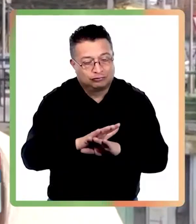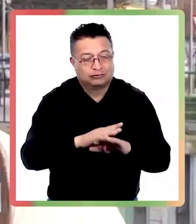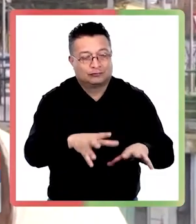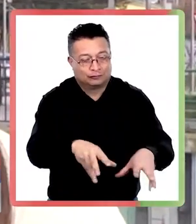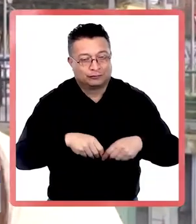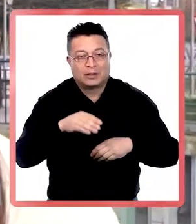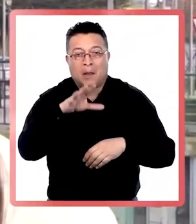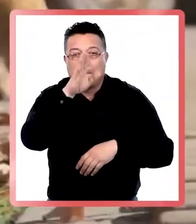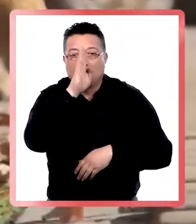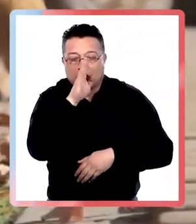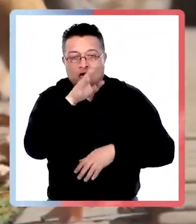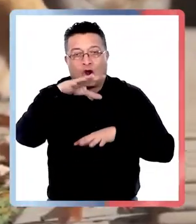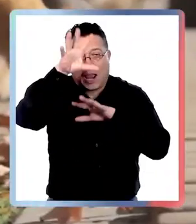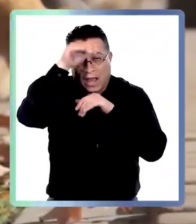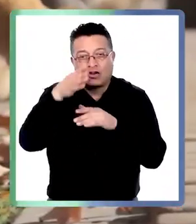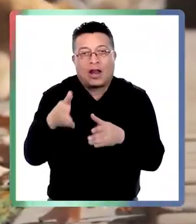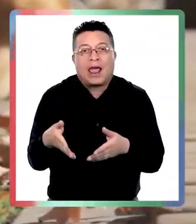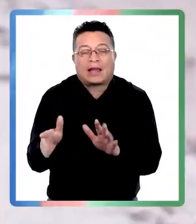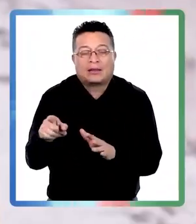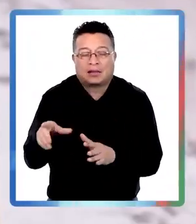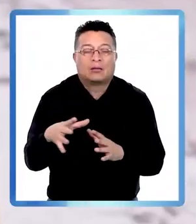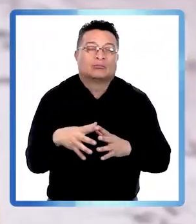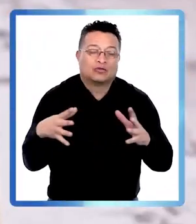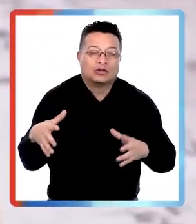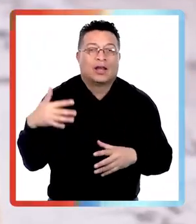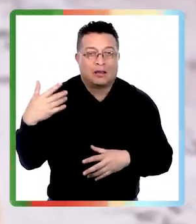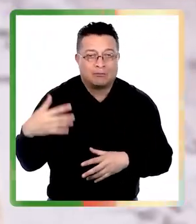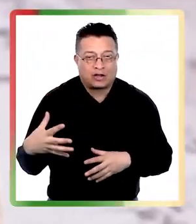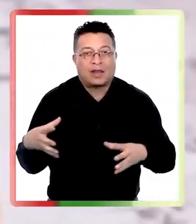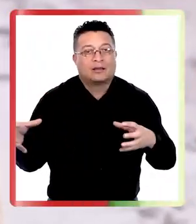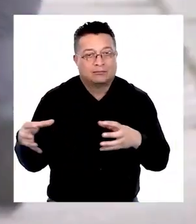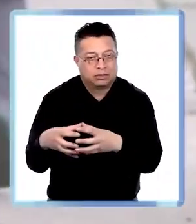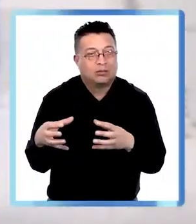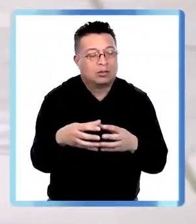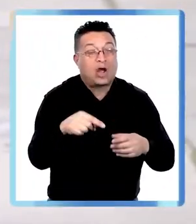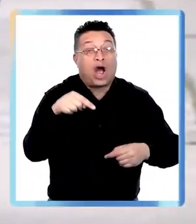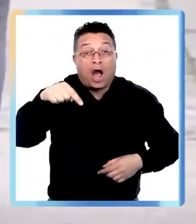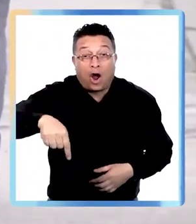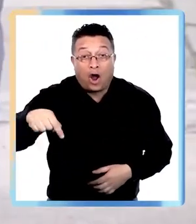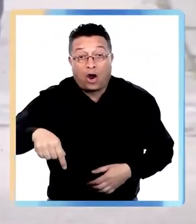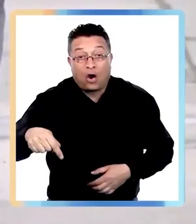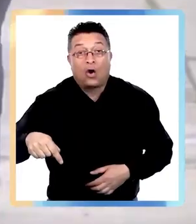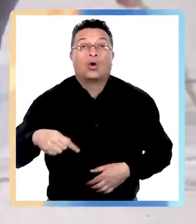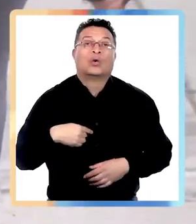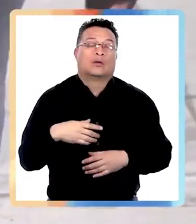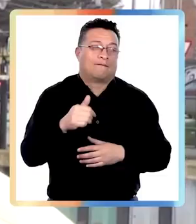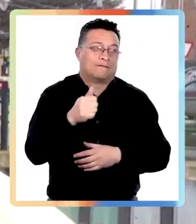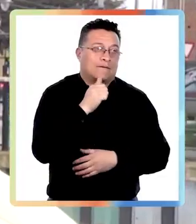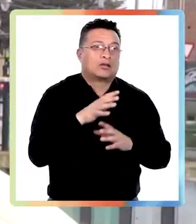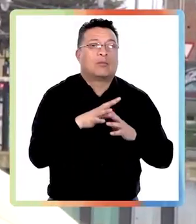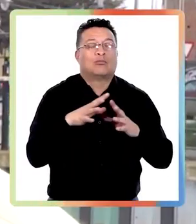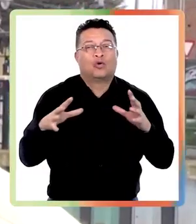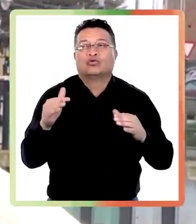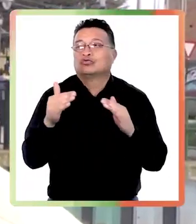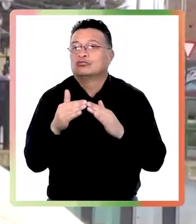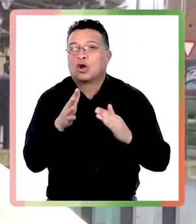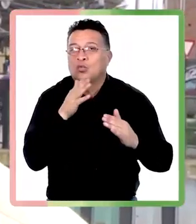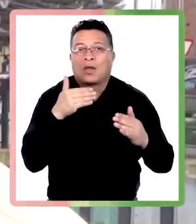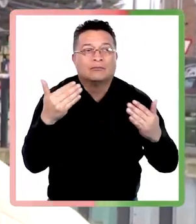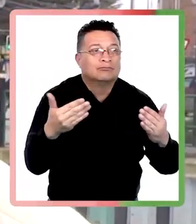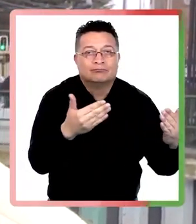para rescatar perros, gatos también de la calle. Son fundamentales para las organizaciones, pero hoy en día hace mucha